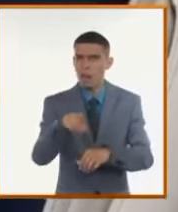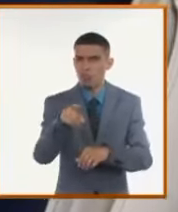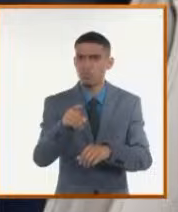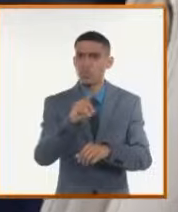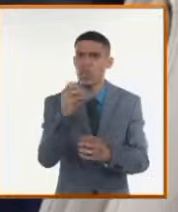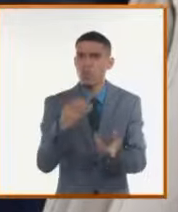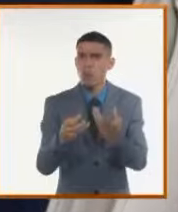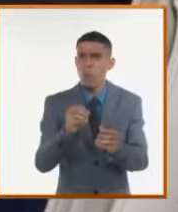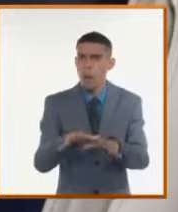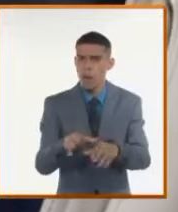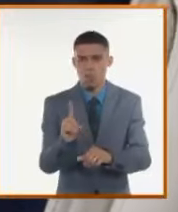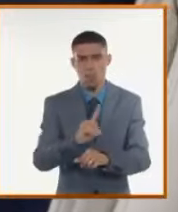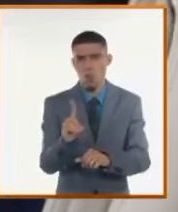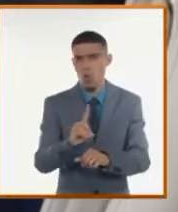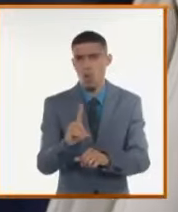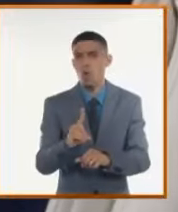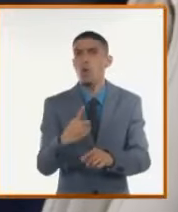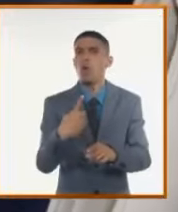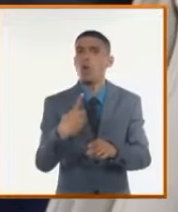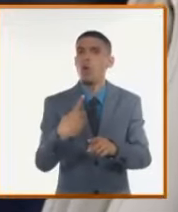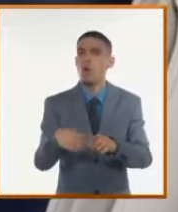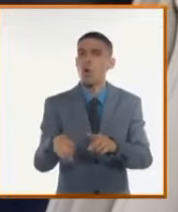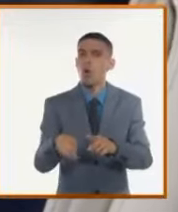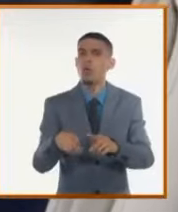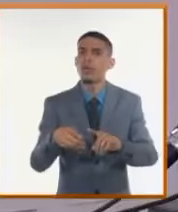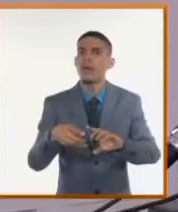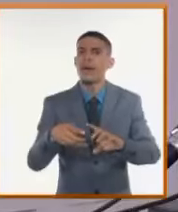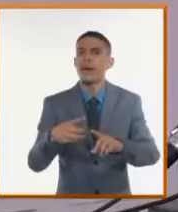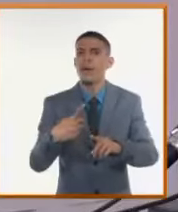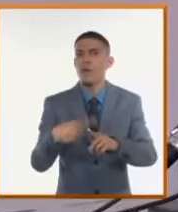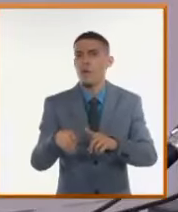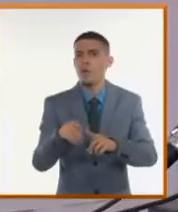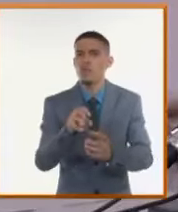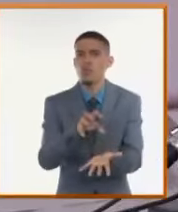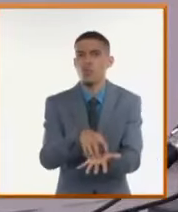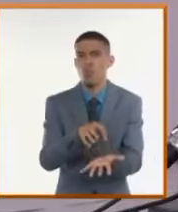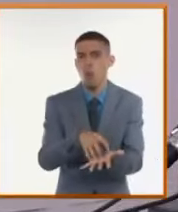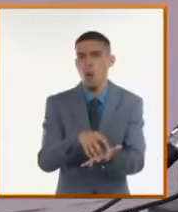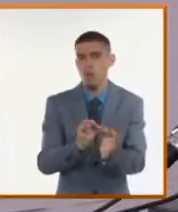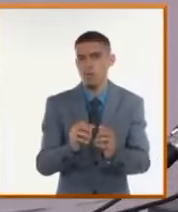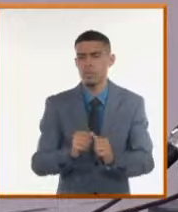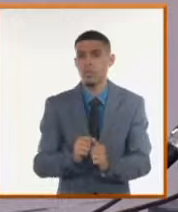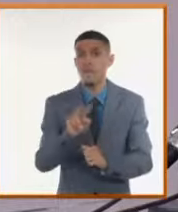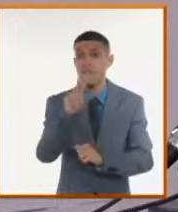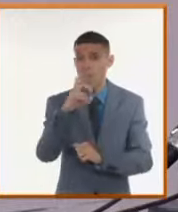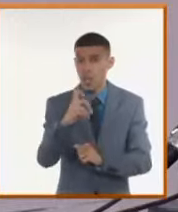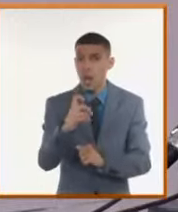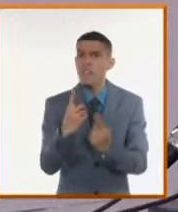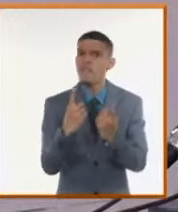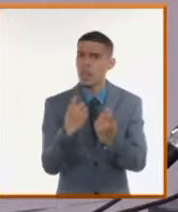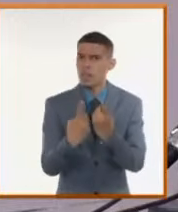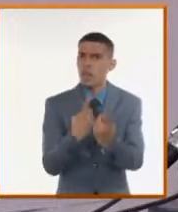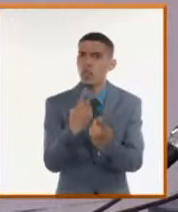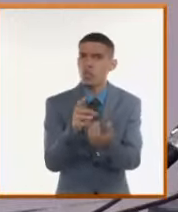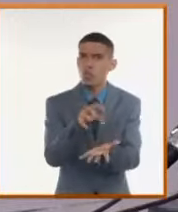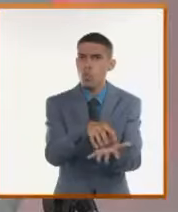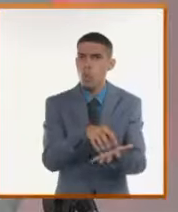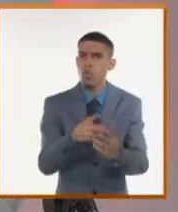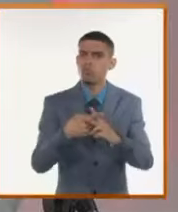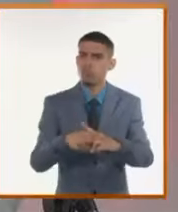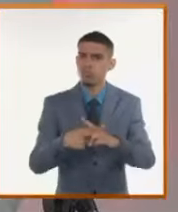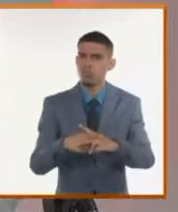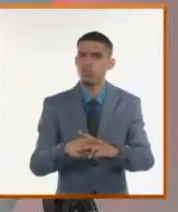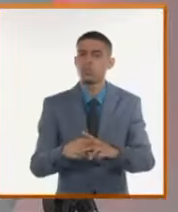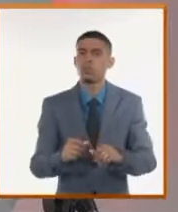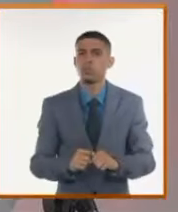fuego sino precisamente por esta parte de los de los palos y en el caso de Villa Clara si faltan lugares por por restablecer todavía sí